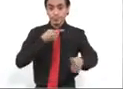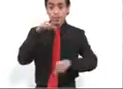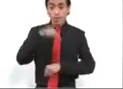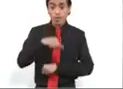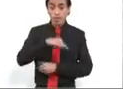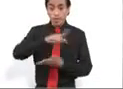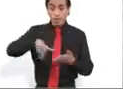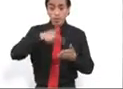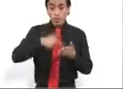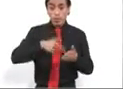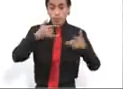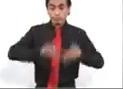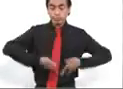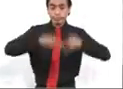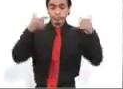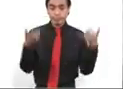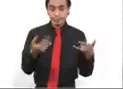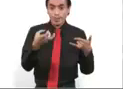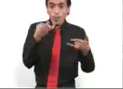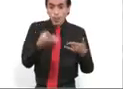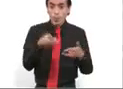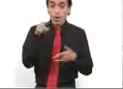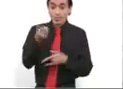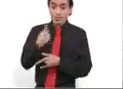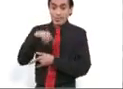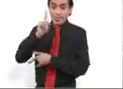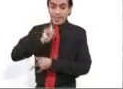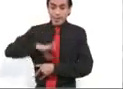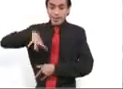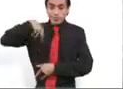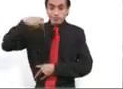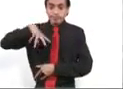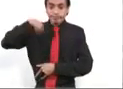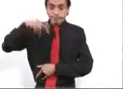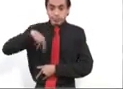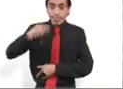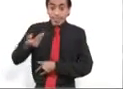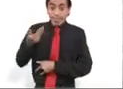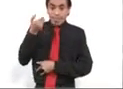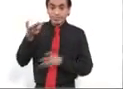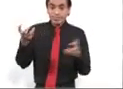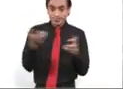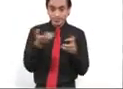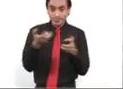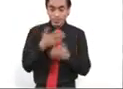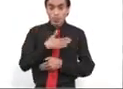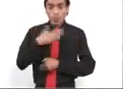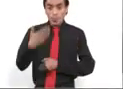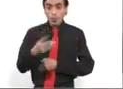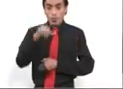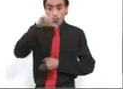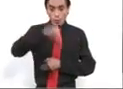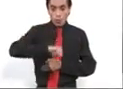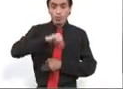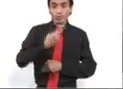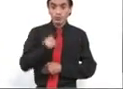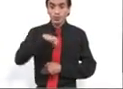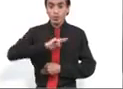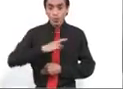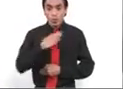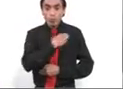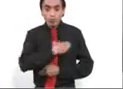histórico, precisamente por esa lucha que describió Clara, pues el día de hoy estamos muy contentos de